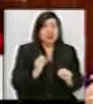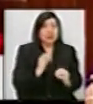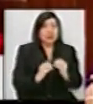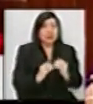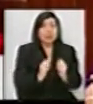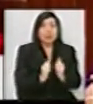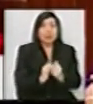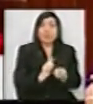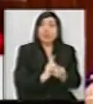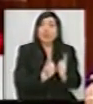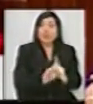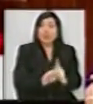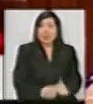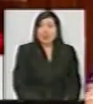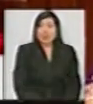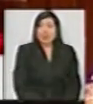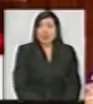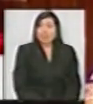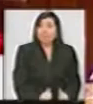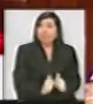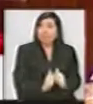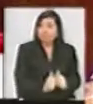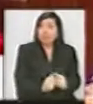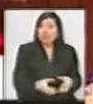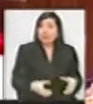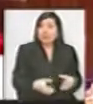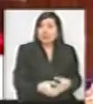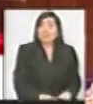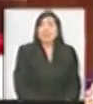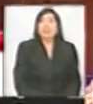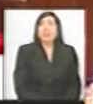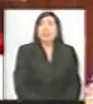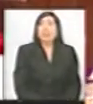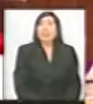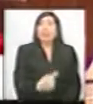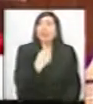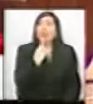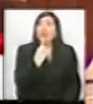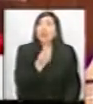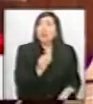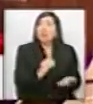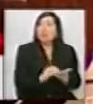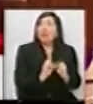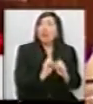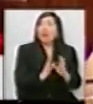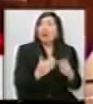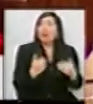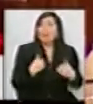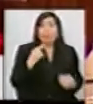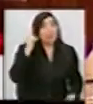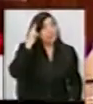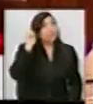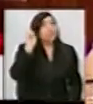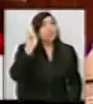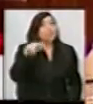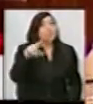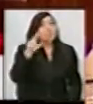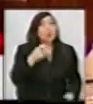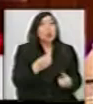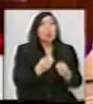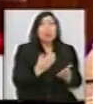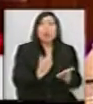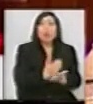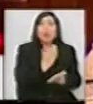reconstrucción con cambios y los colegas que han acompañado esa comisión ha señalado con mucha claridad y tiene razón que hay